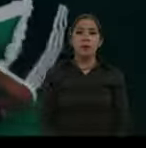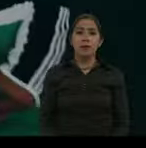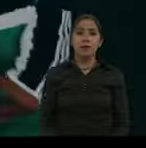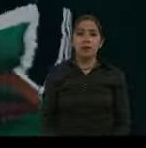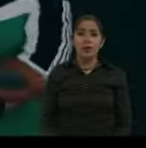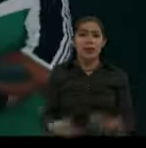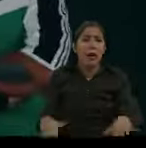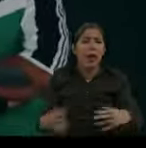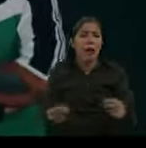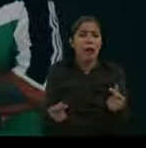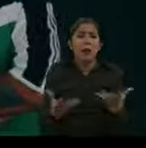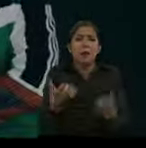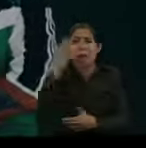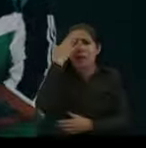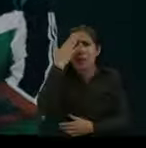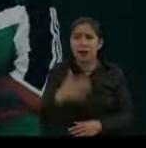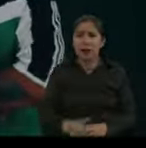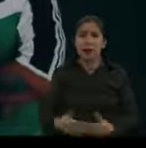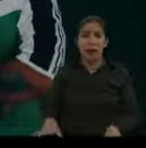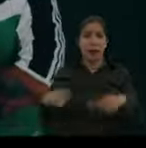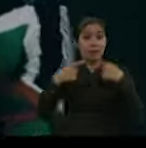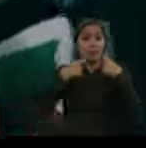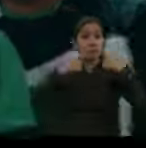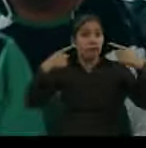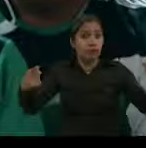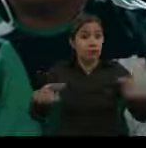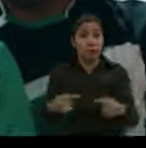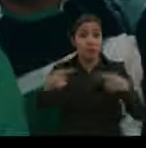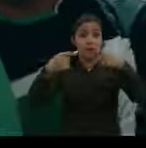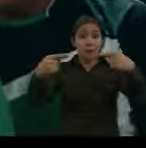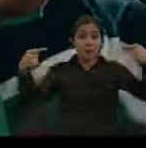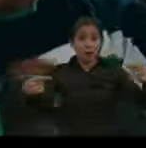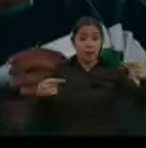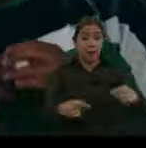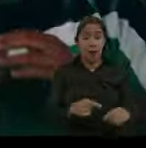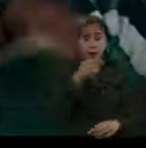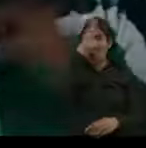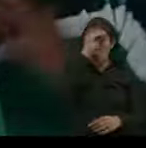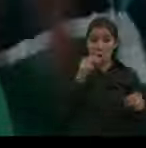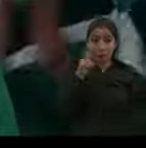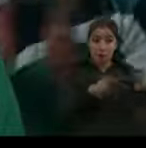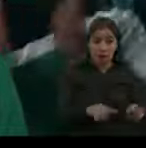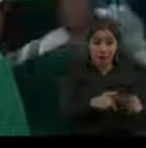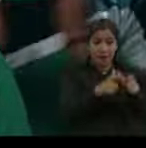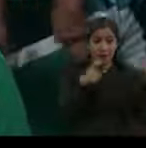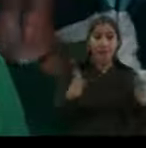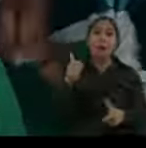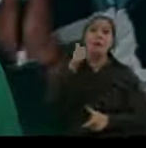De una vez, jefa. Yes. Y los equipos finalistas son los Motocobobos de